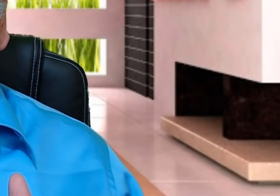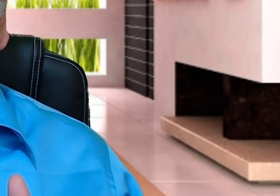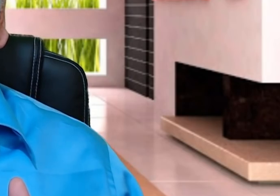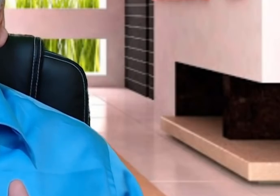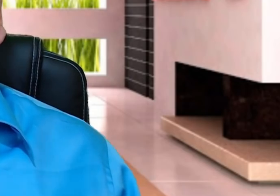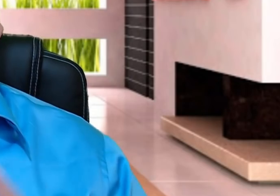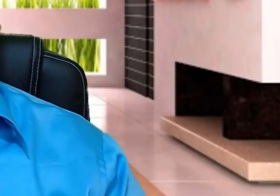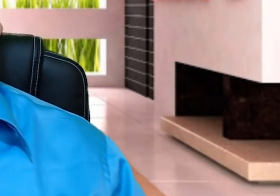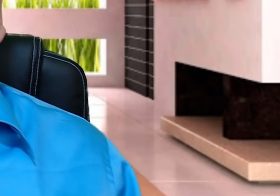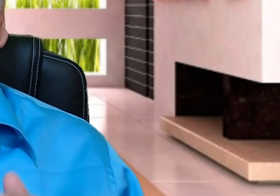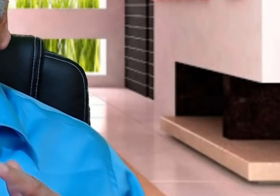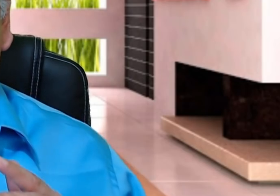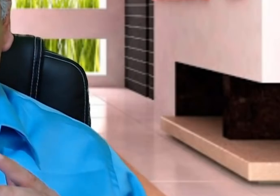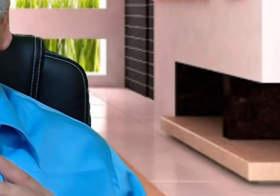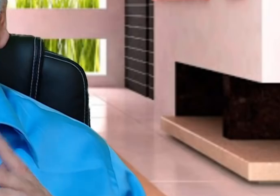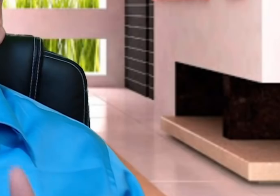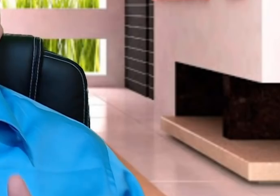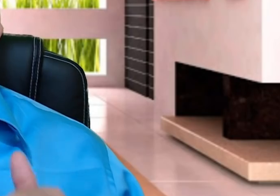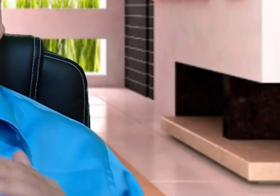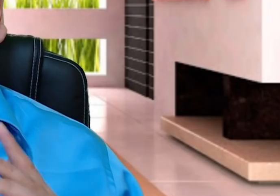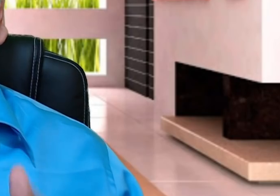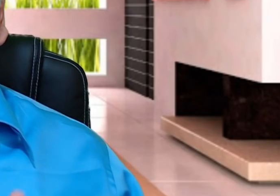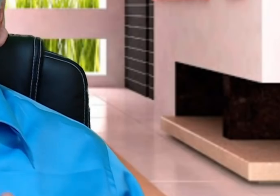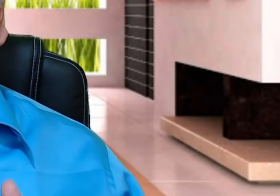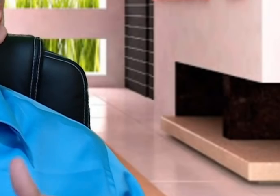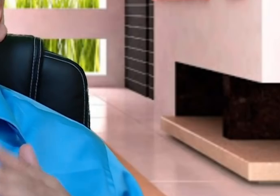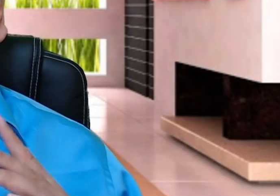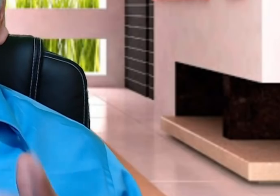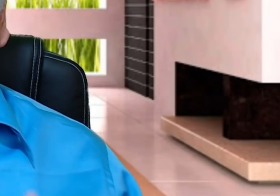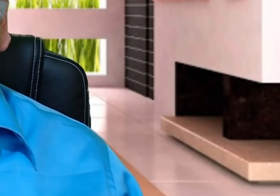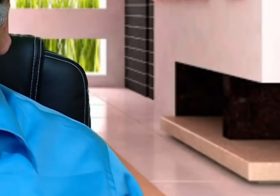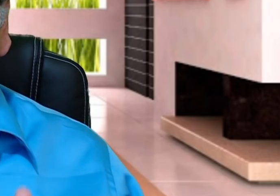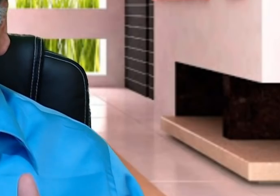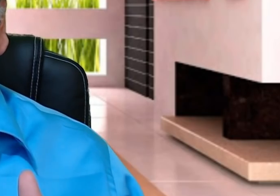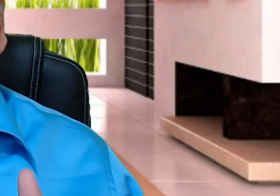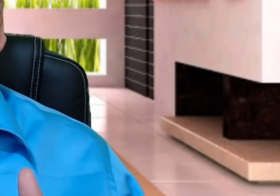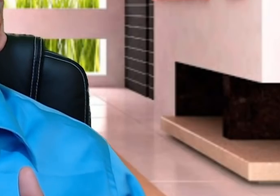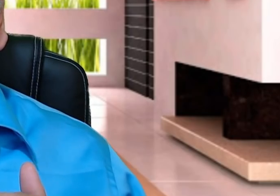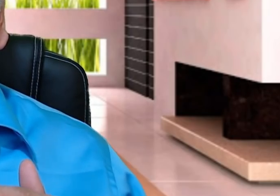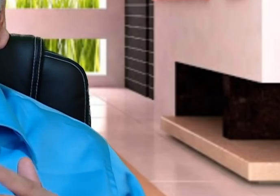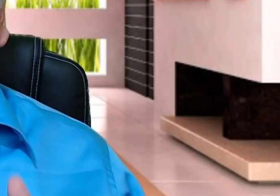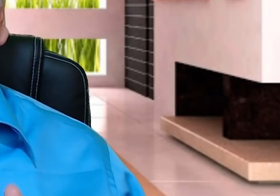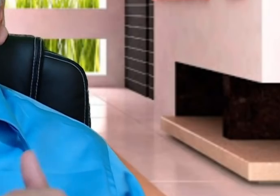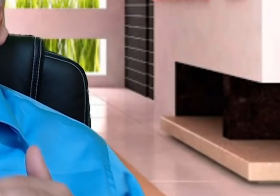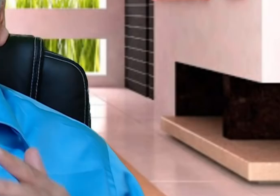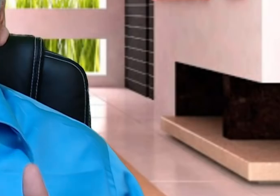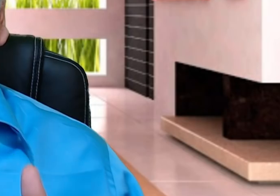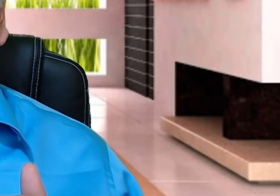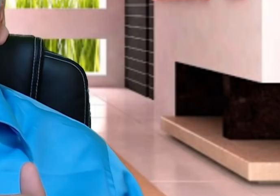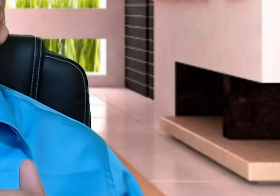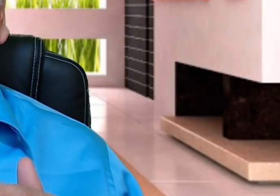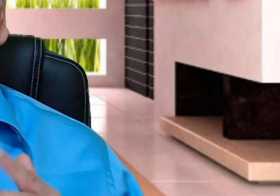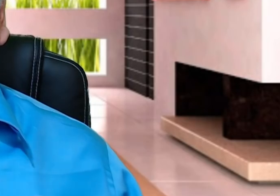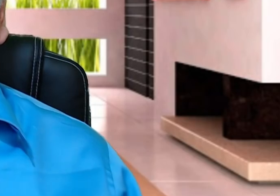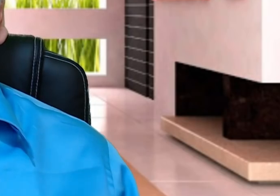cubrebocas, multándolos y a veces hasta golpeándolos hasta matarlos, como lo hizo el